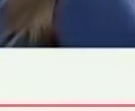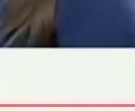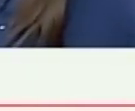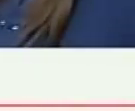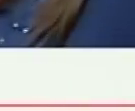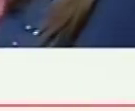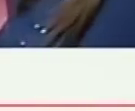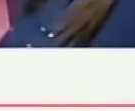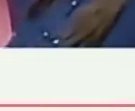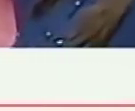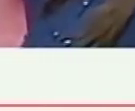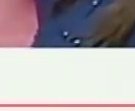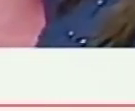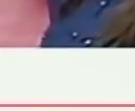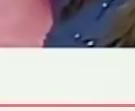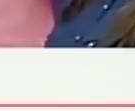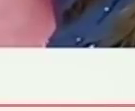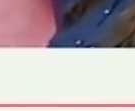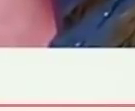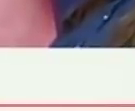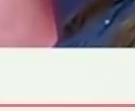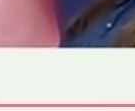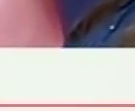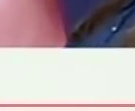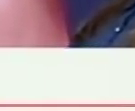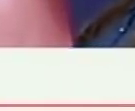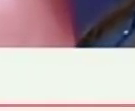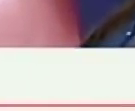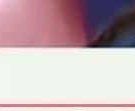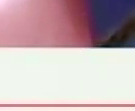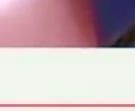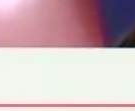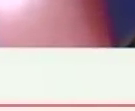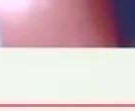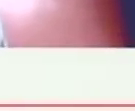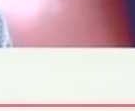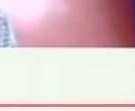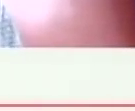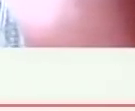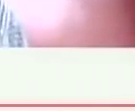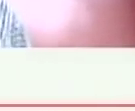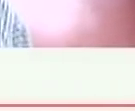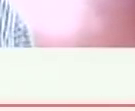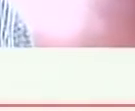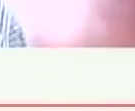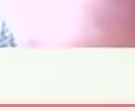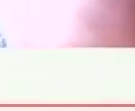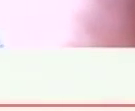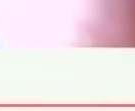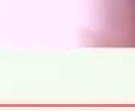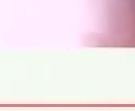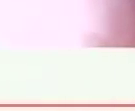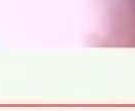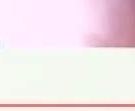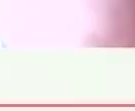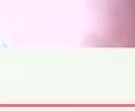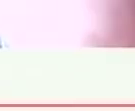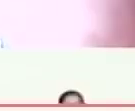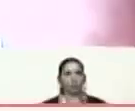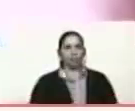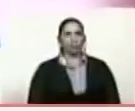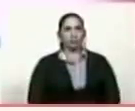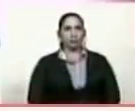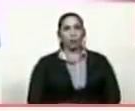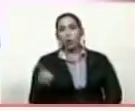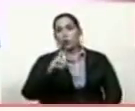hace 17 años? Bueno, primero es que nosotros no podemos dejar la calle. El presidente Nicolás Maduro lo ha dicho. Nosotros seguiremos estando en la